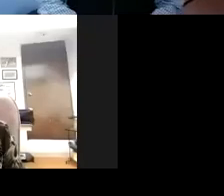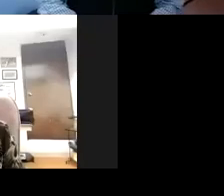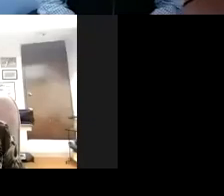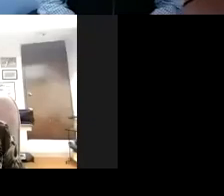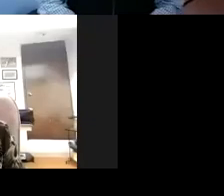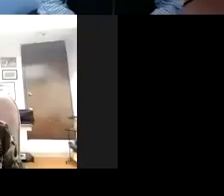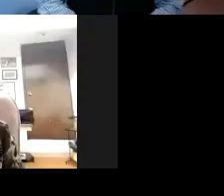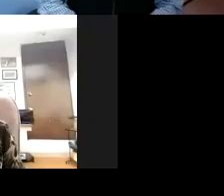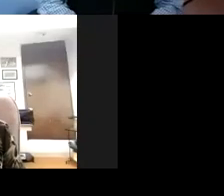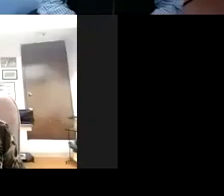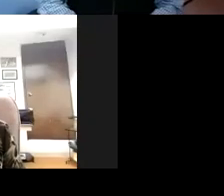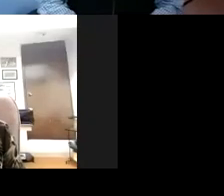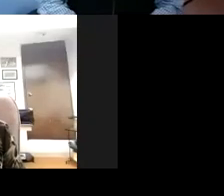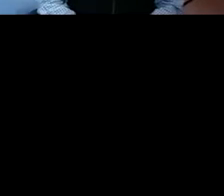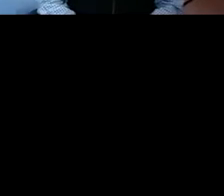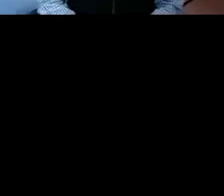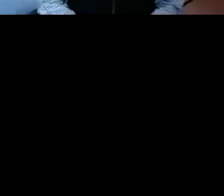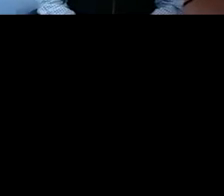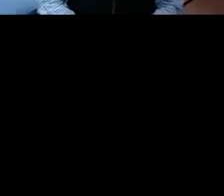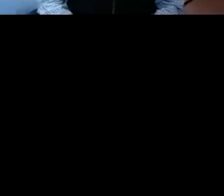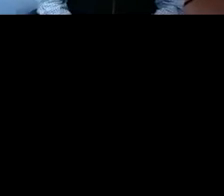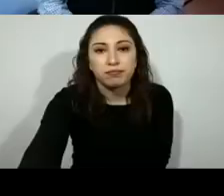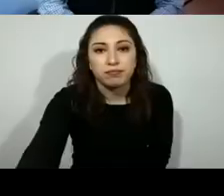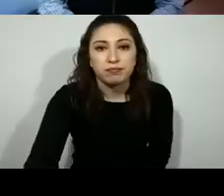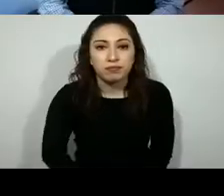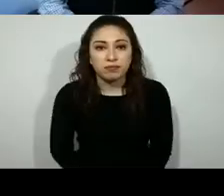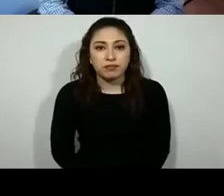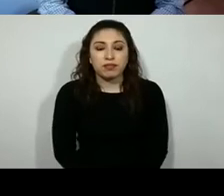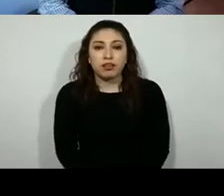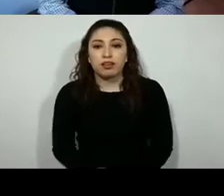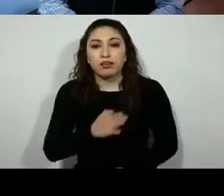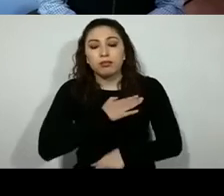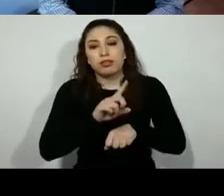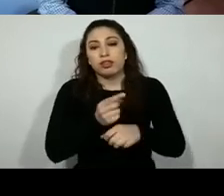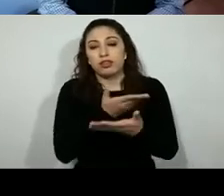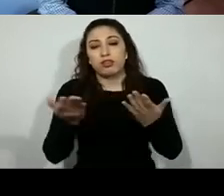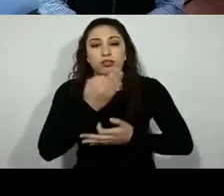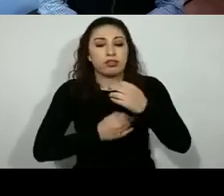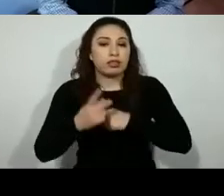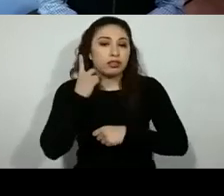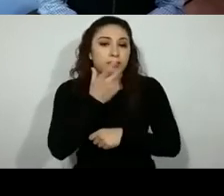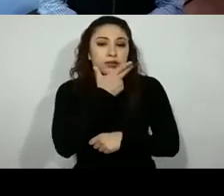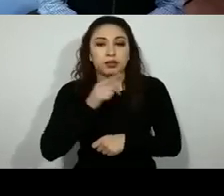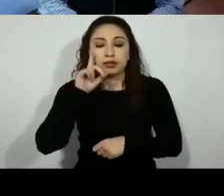diputados, integrantes de la Comisión de Presupuesto y Cuenta Pública, así como a las diputadas y diputados invitados,